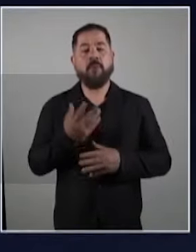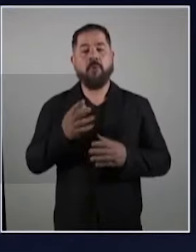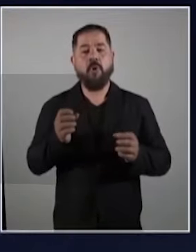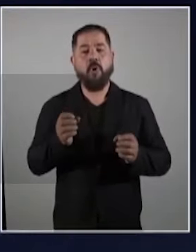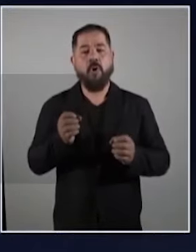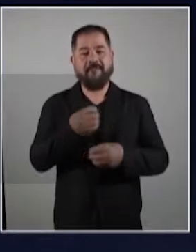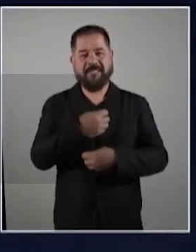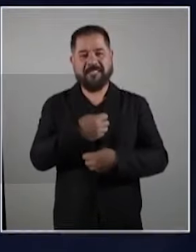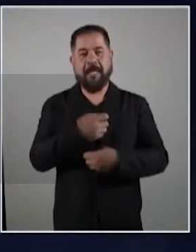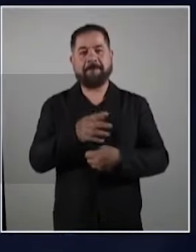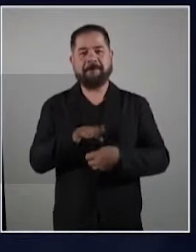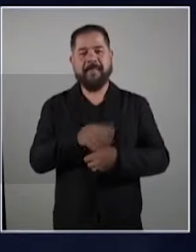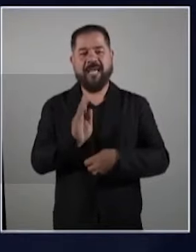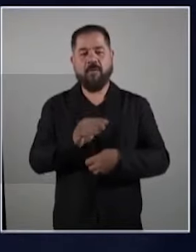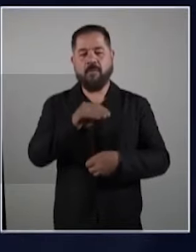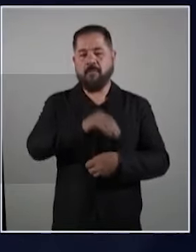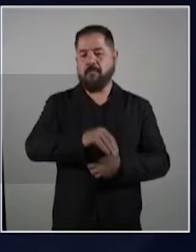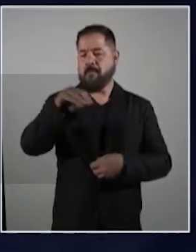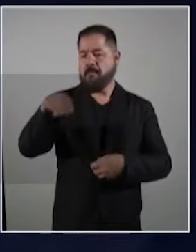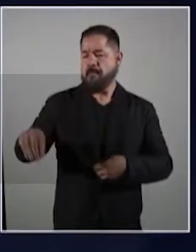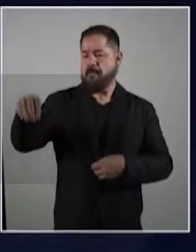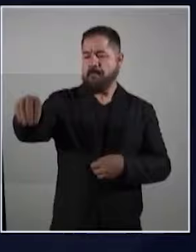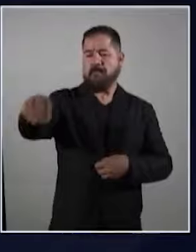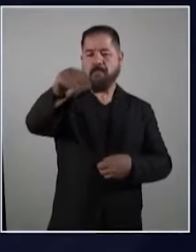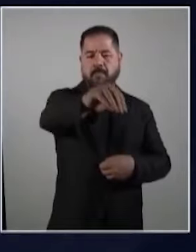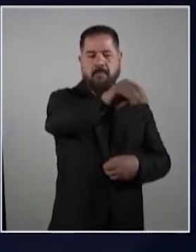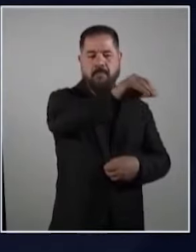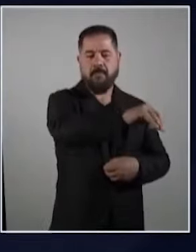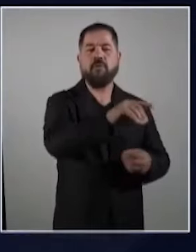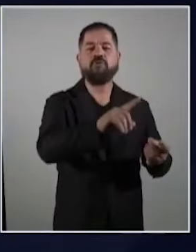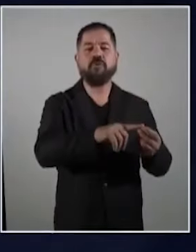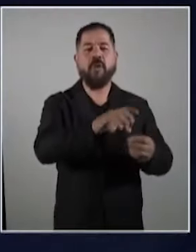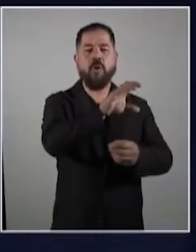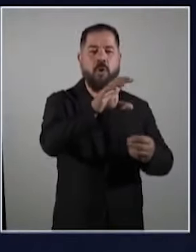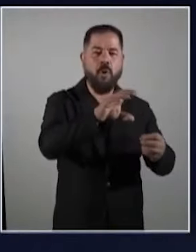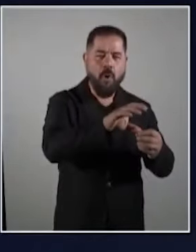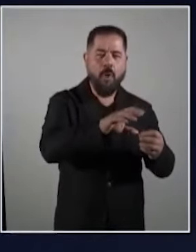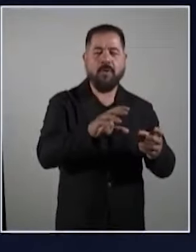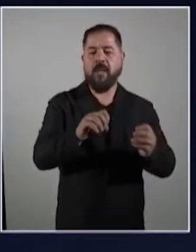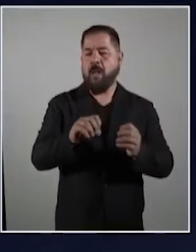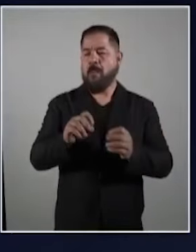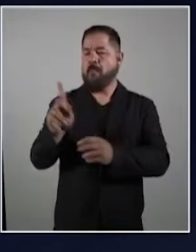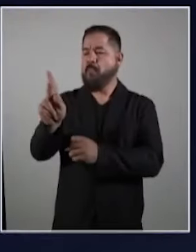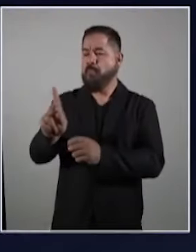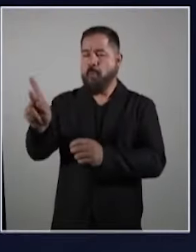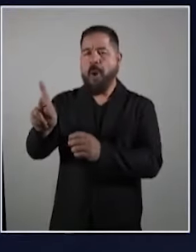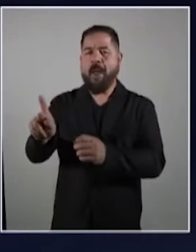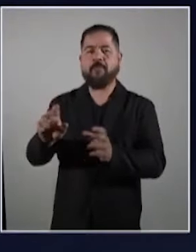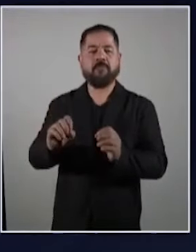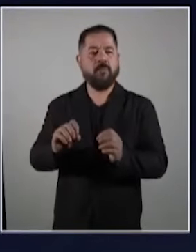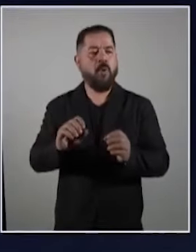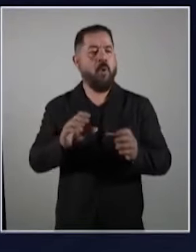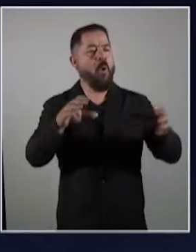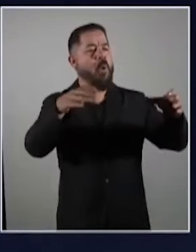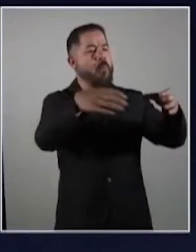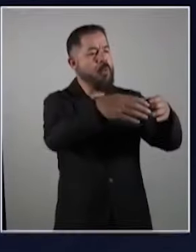móvil que estará viajando a las comunidades a las colonias a las